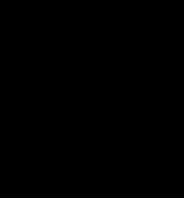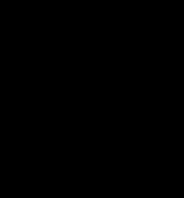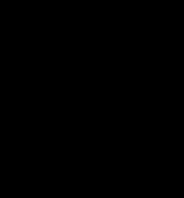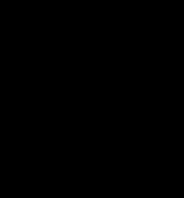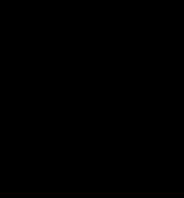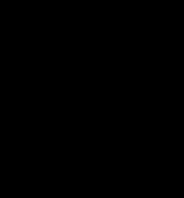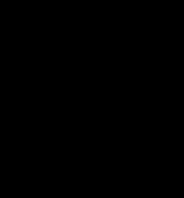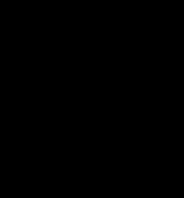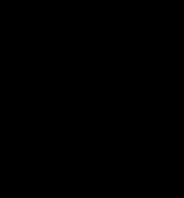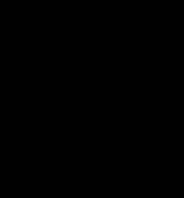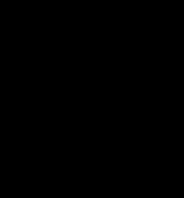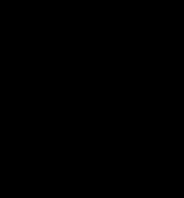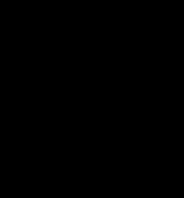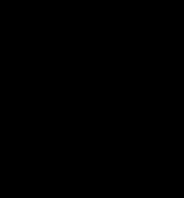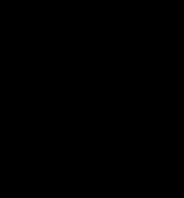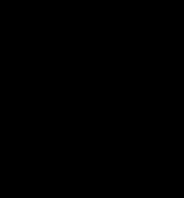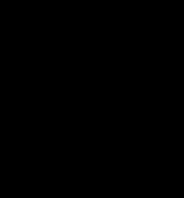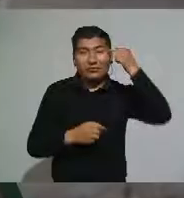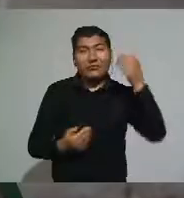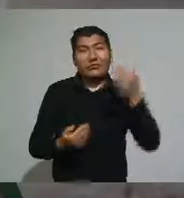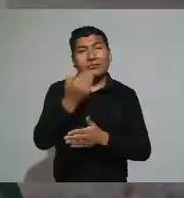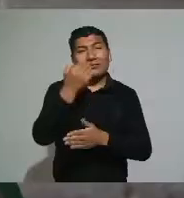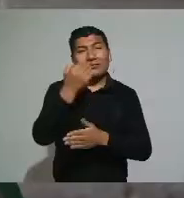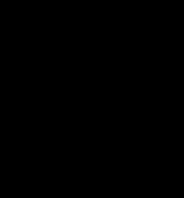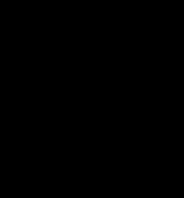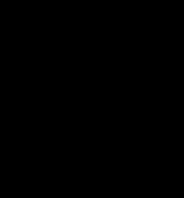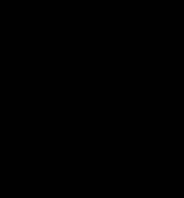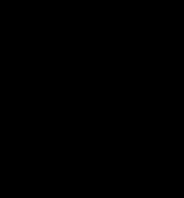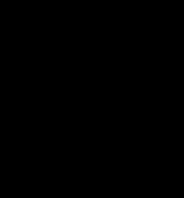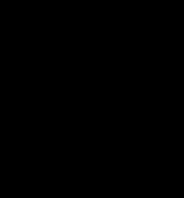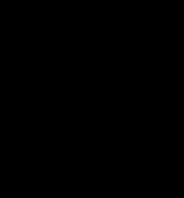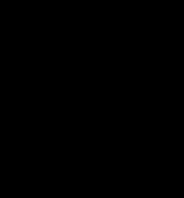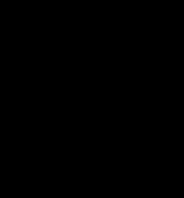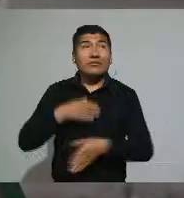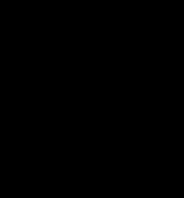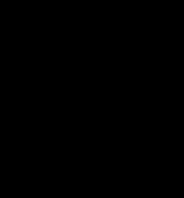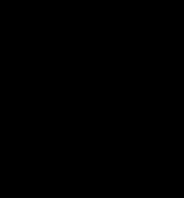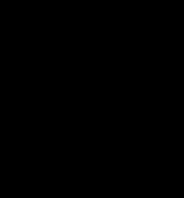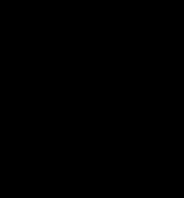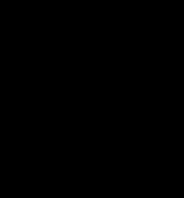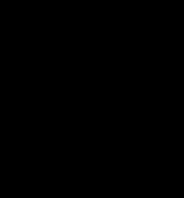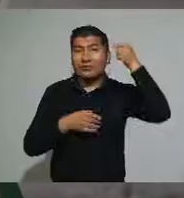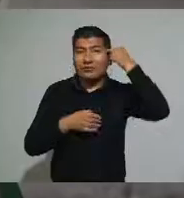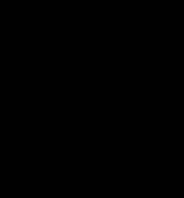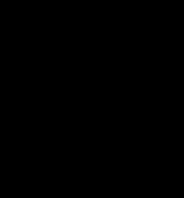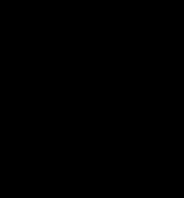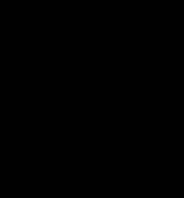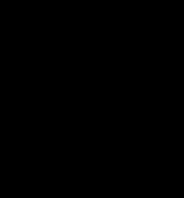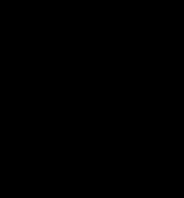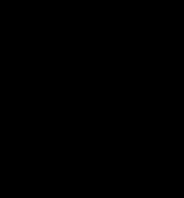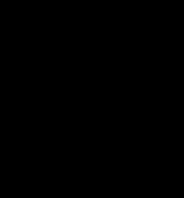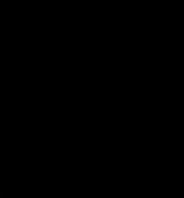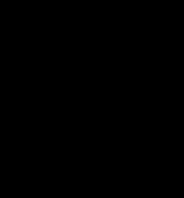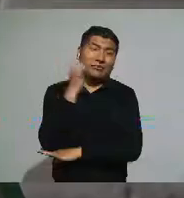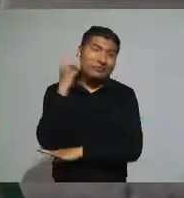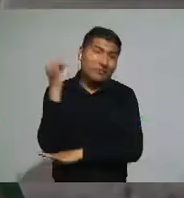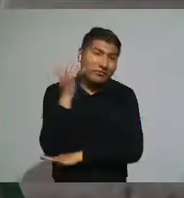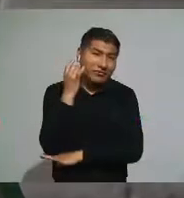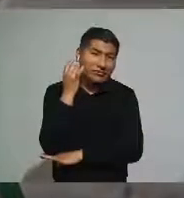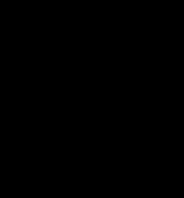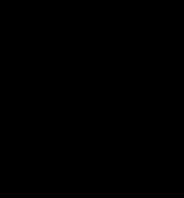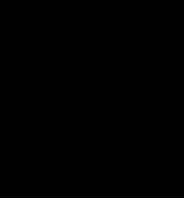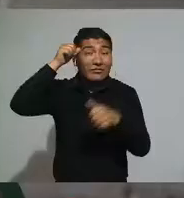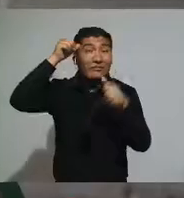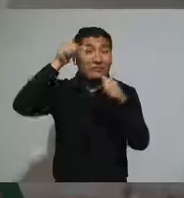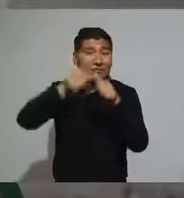Dios gobierne la nueva Jerusalén. Dios gobierne la nueva Bolivia.